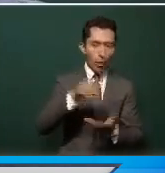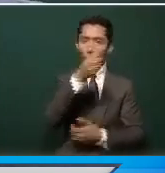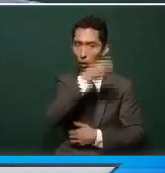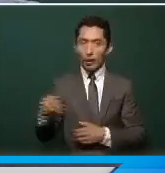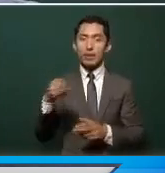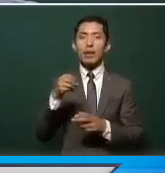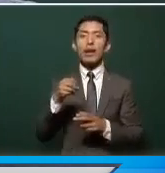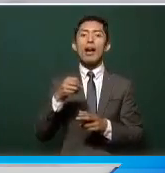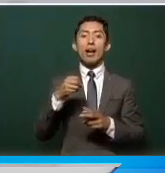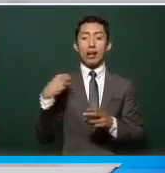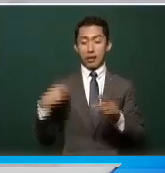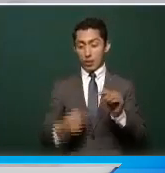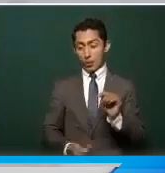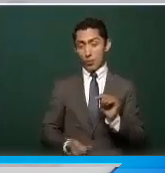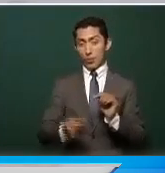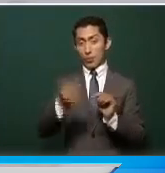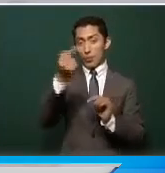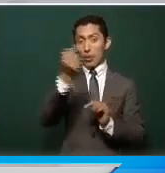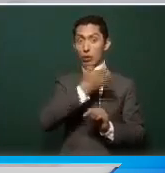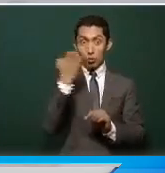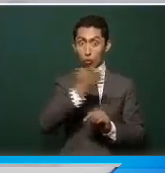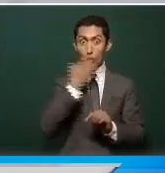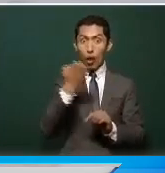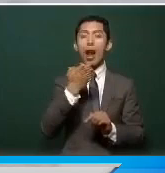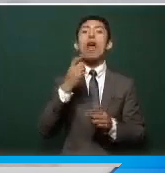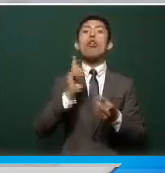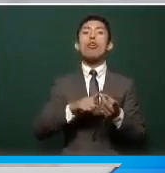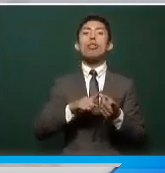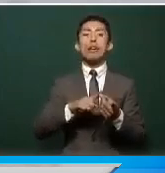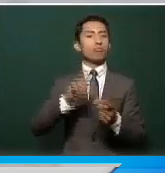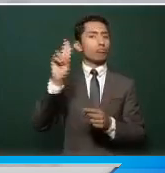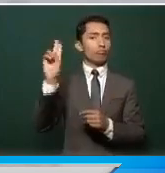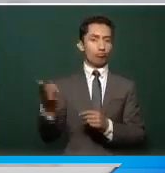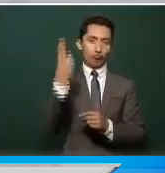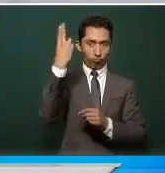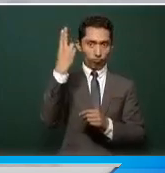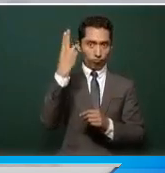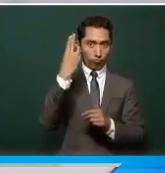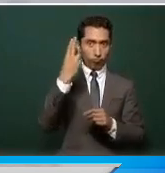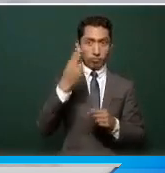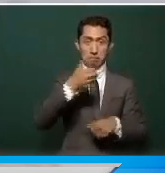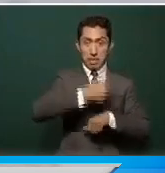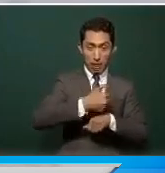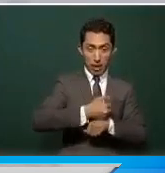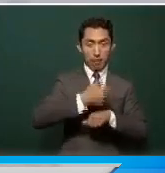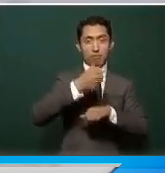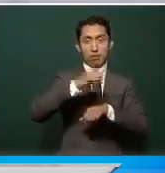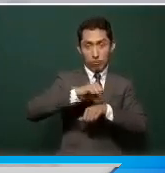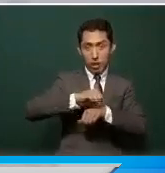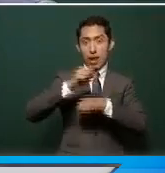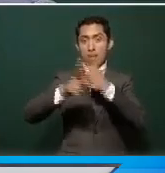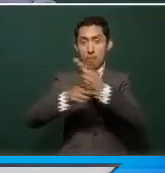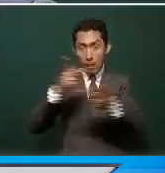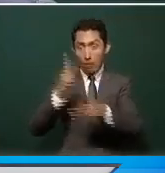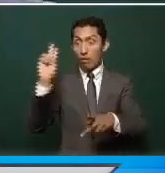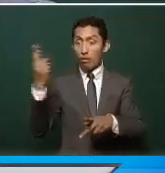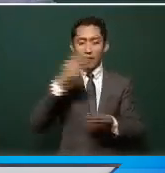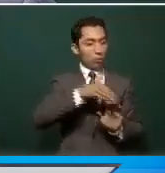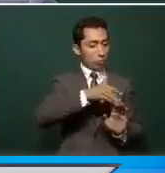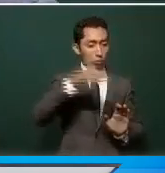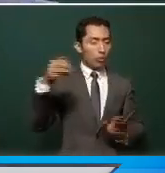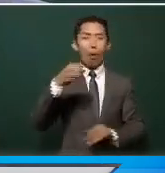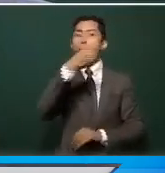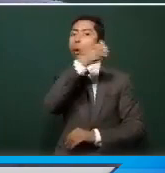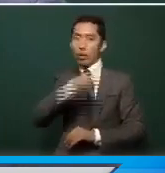Derivado de la reforma educativa, al aprobarse se deberá de garantizar la educación gratuita a todos los niveles. No será un privilegio. Las